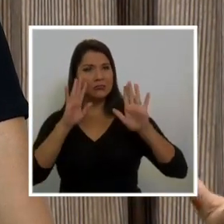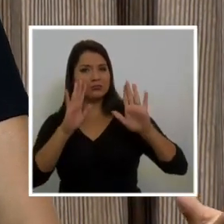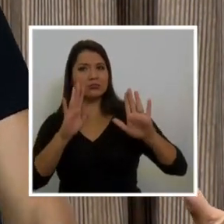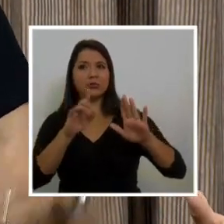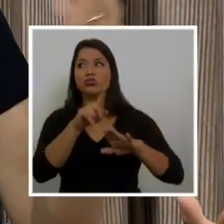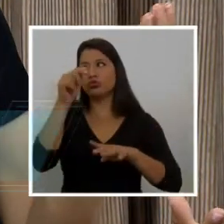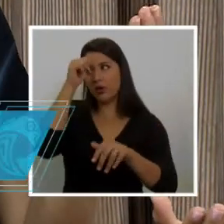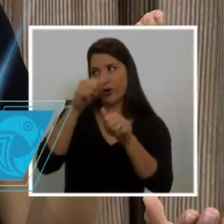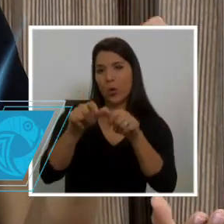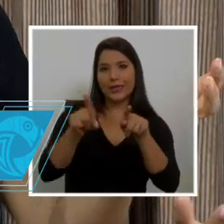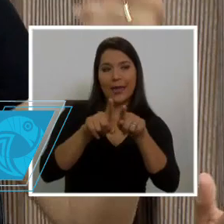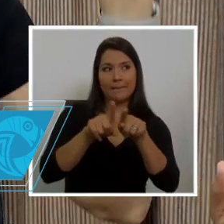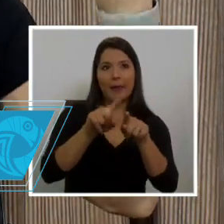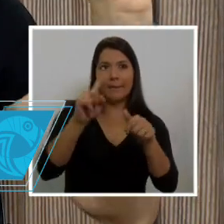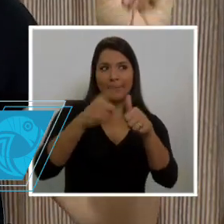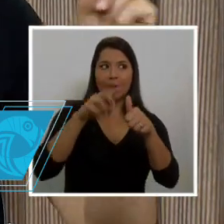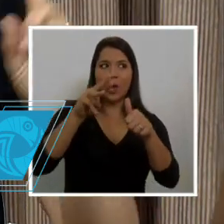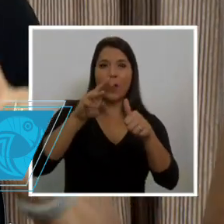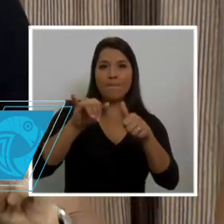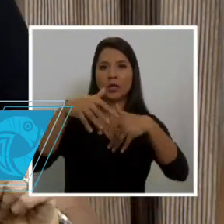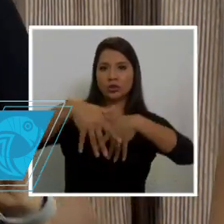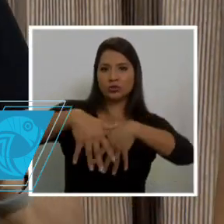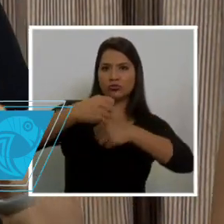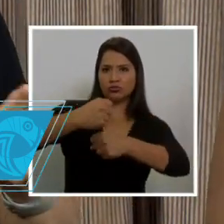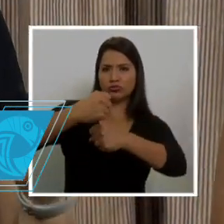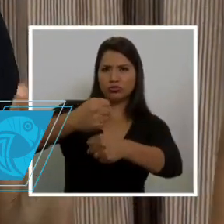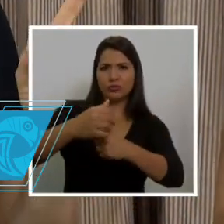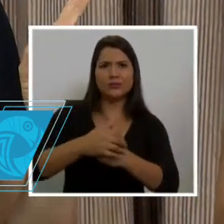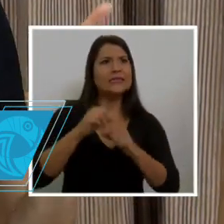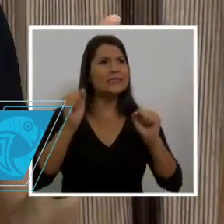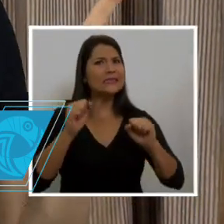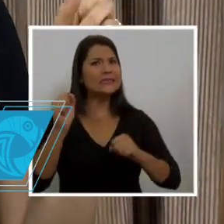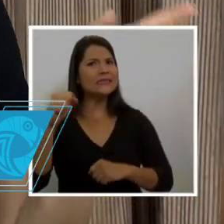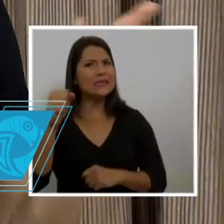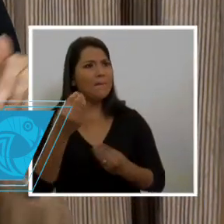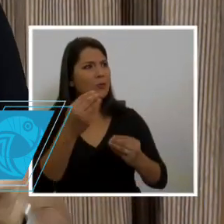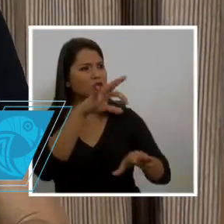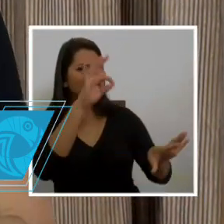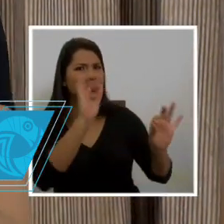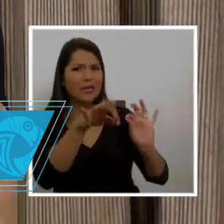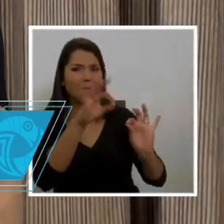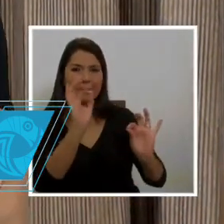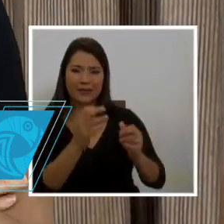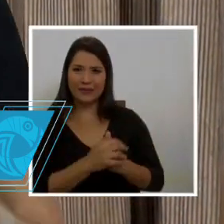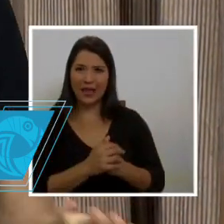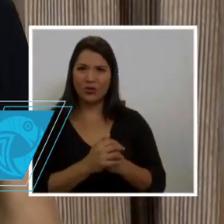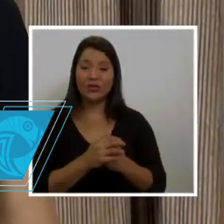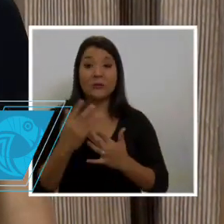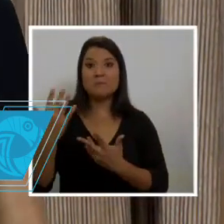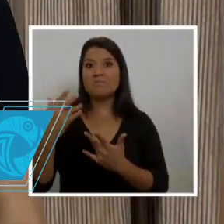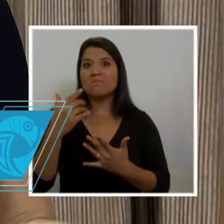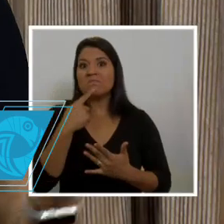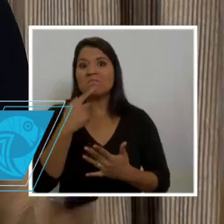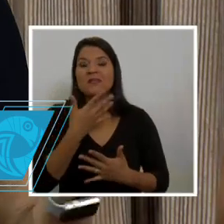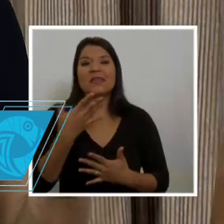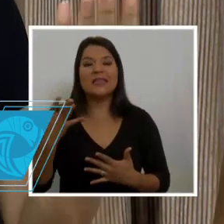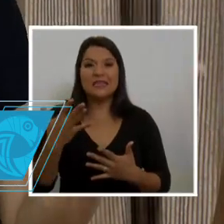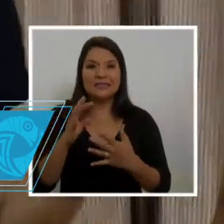viene la marcha además. Son invitados y había una enorme expectativa de lo que va a ser ese mensaje con el contenido social que